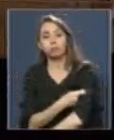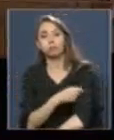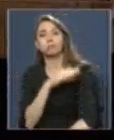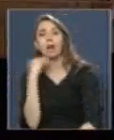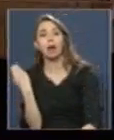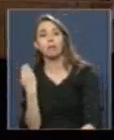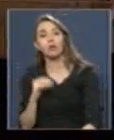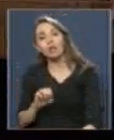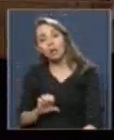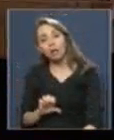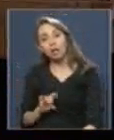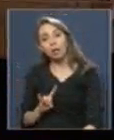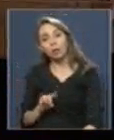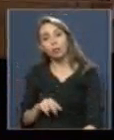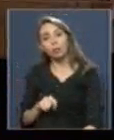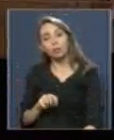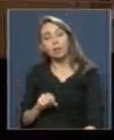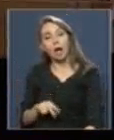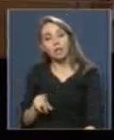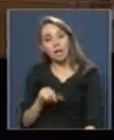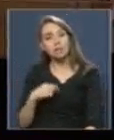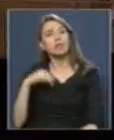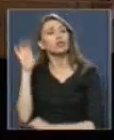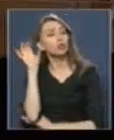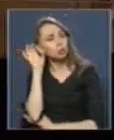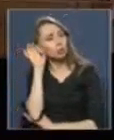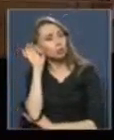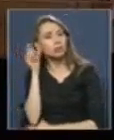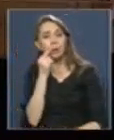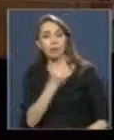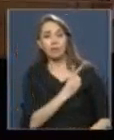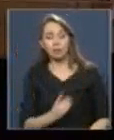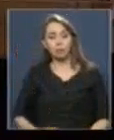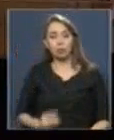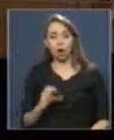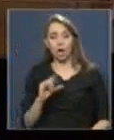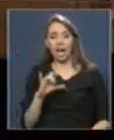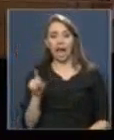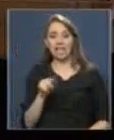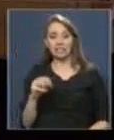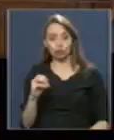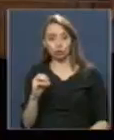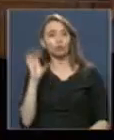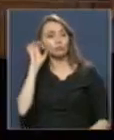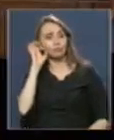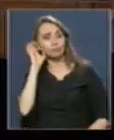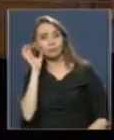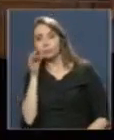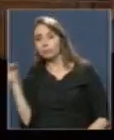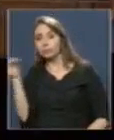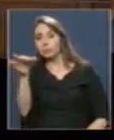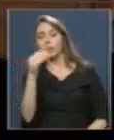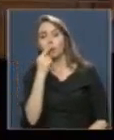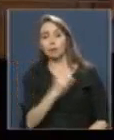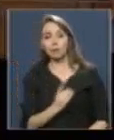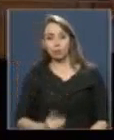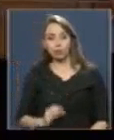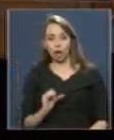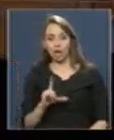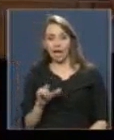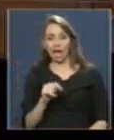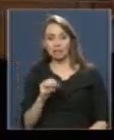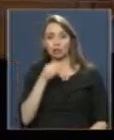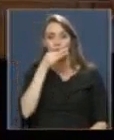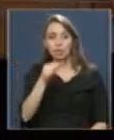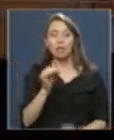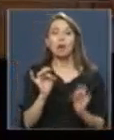Quiero decir, presidente, que escuché con atención al diputado Calisto, por su intermedio. El diputado Calisto decía que si